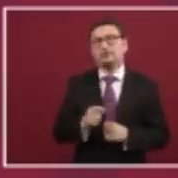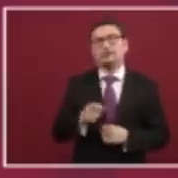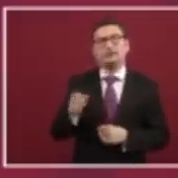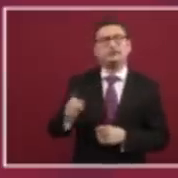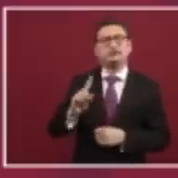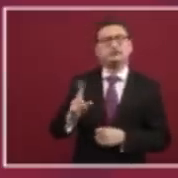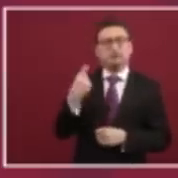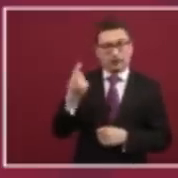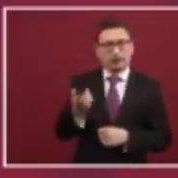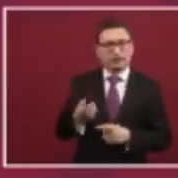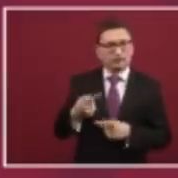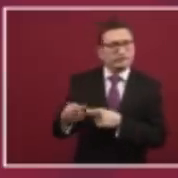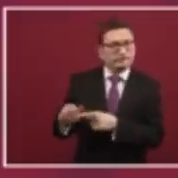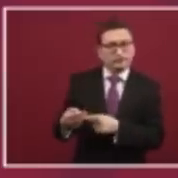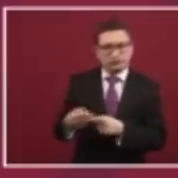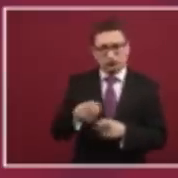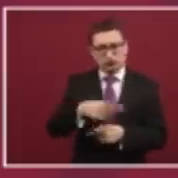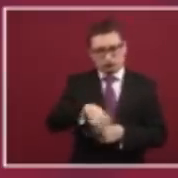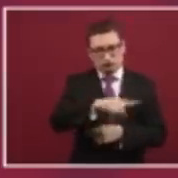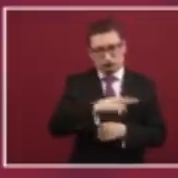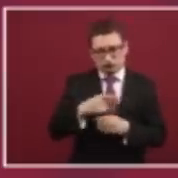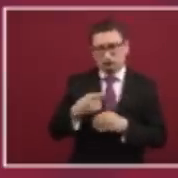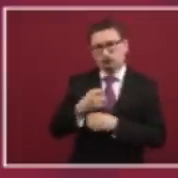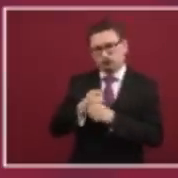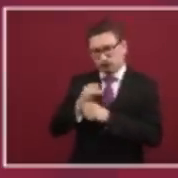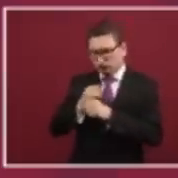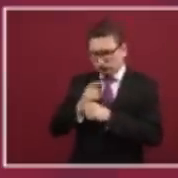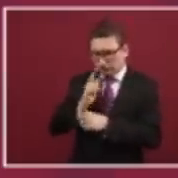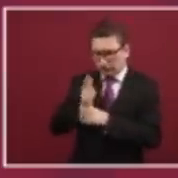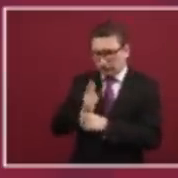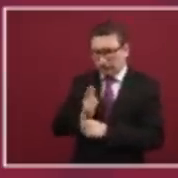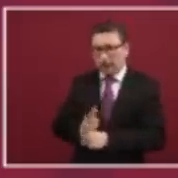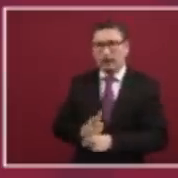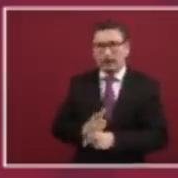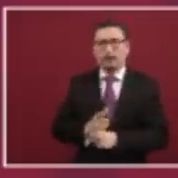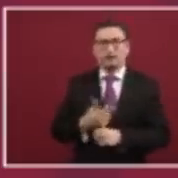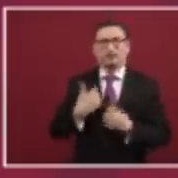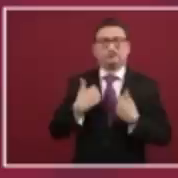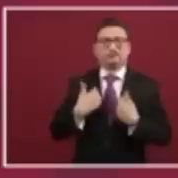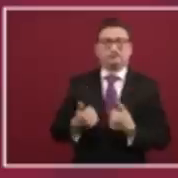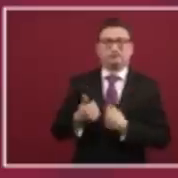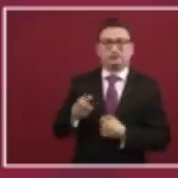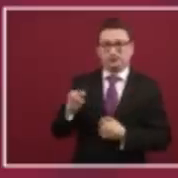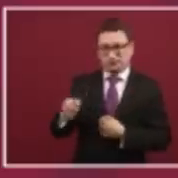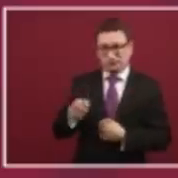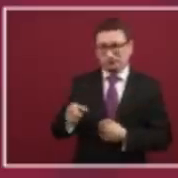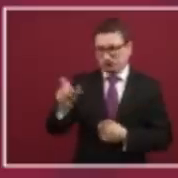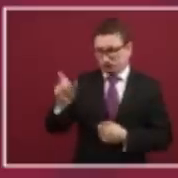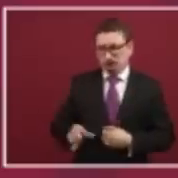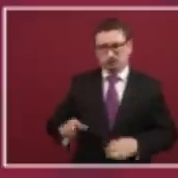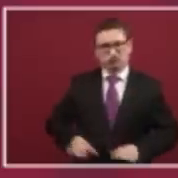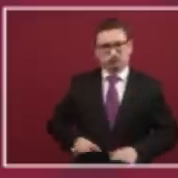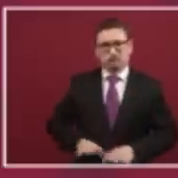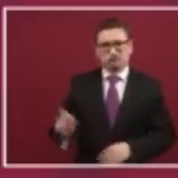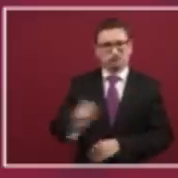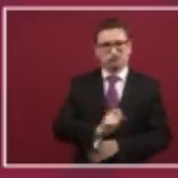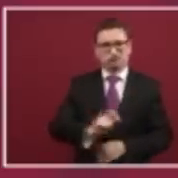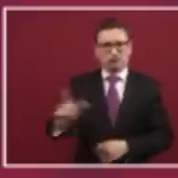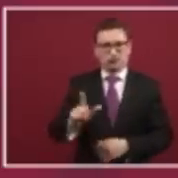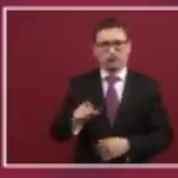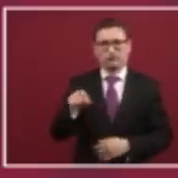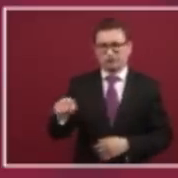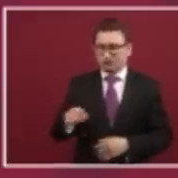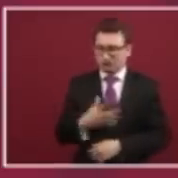es, se van a dar cuenta de que es una gente íntegra, un profesional, una